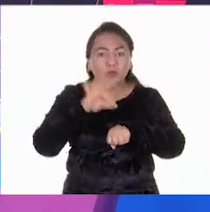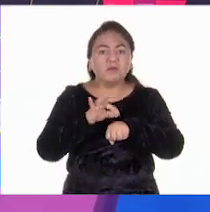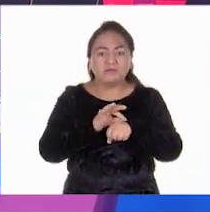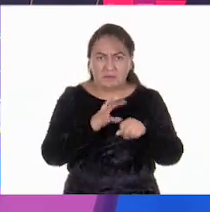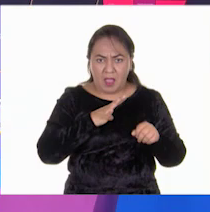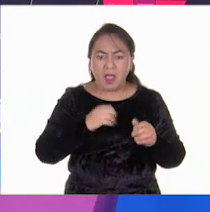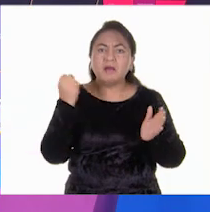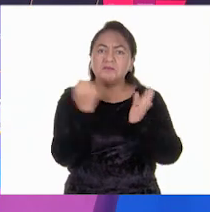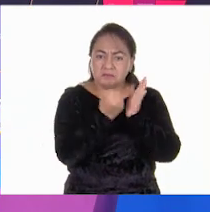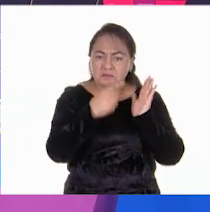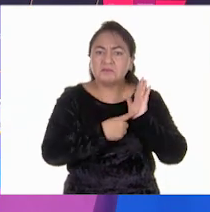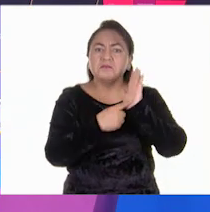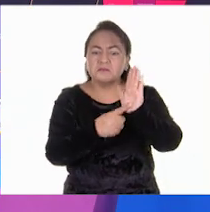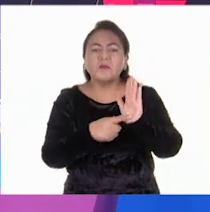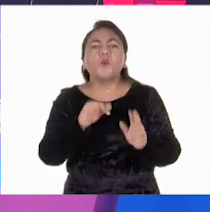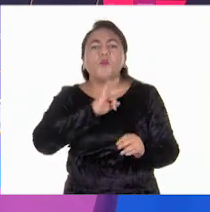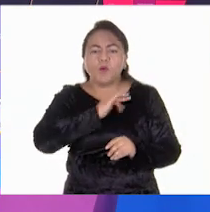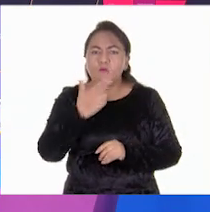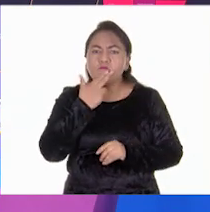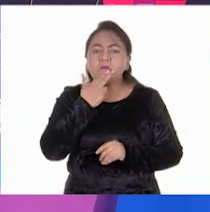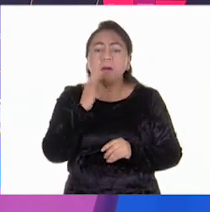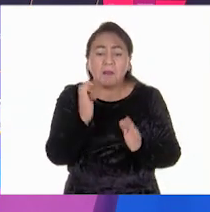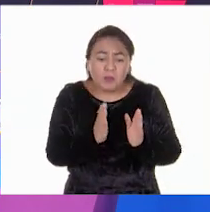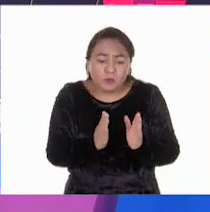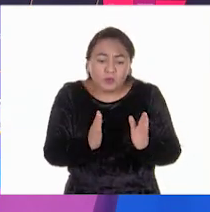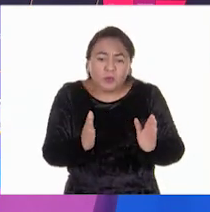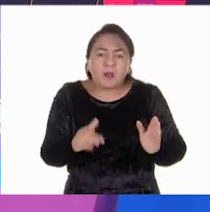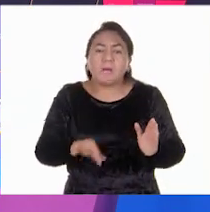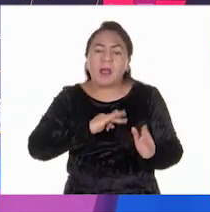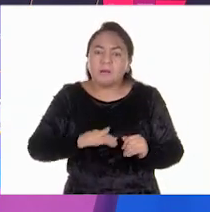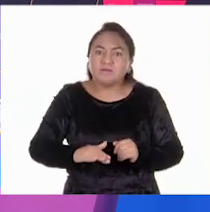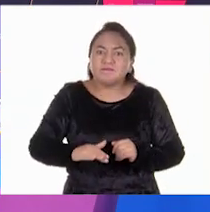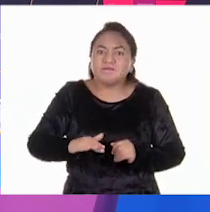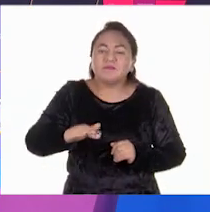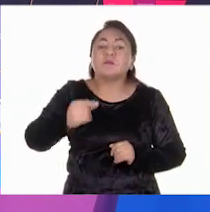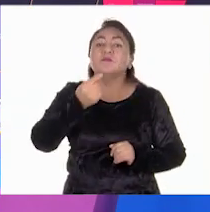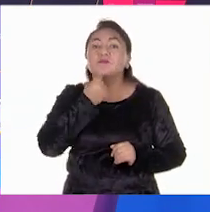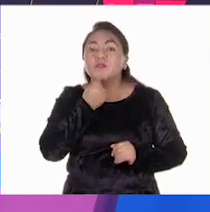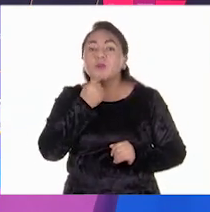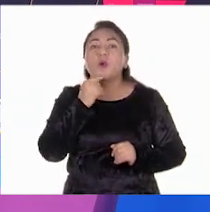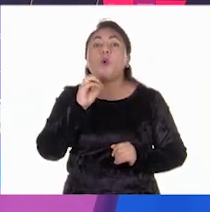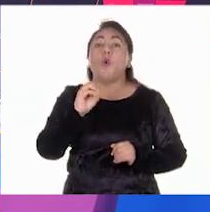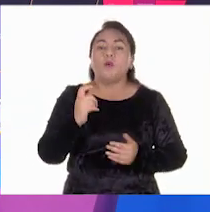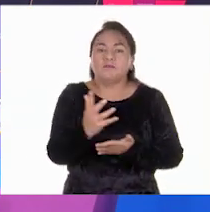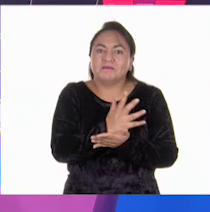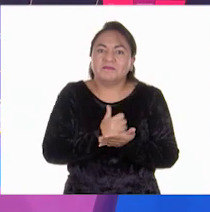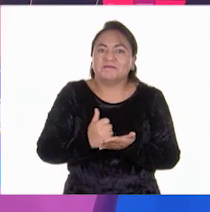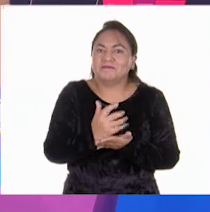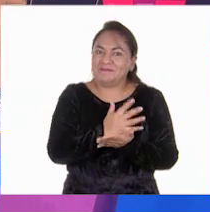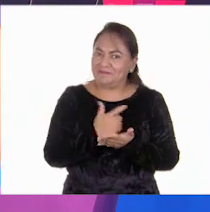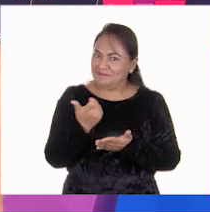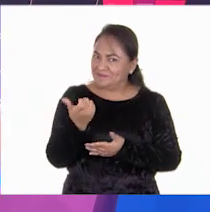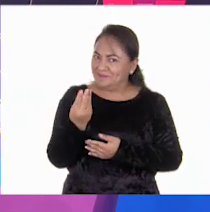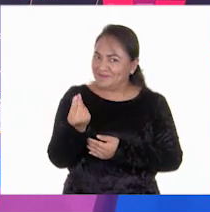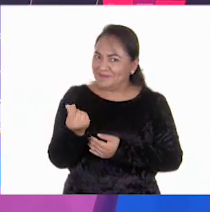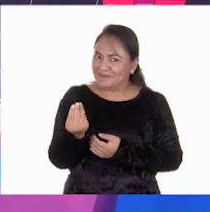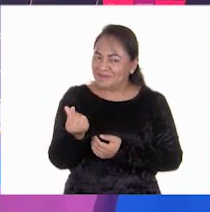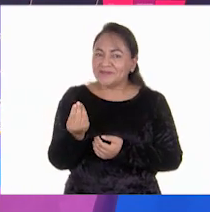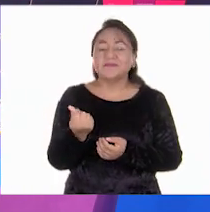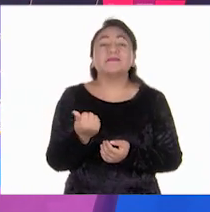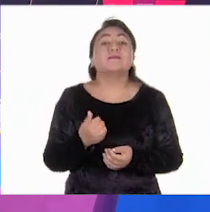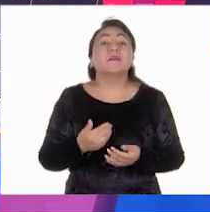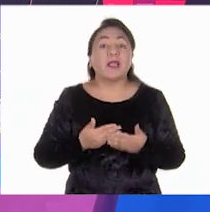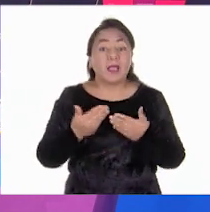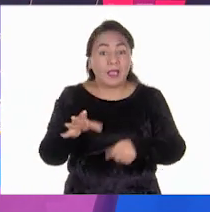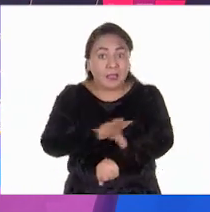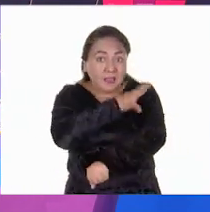avalan su uso desde edades tempranas para un mejor desarrollo, tanto del niño como de sus ganancias monetarias. La